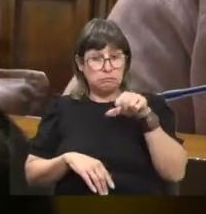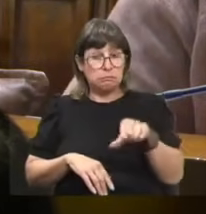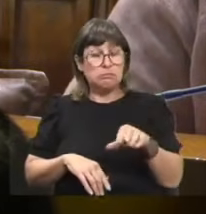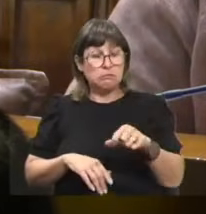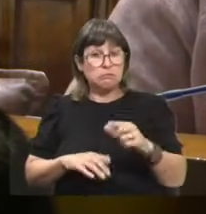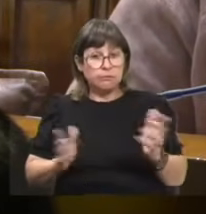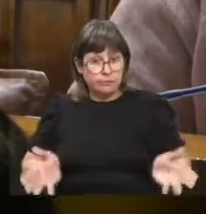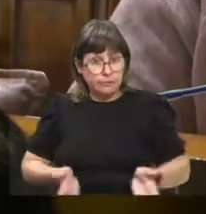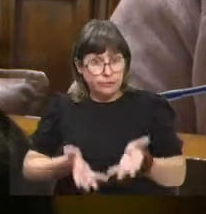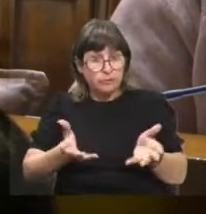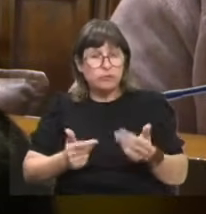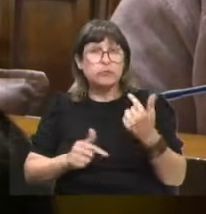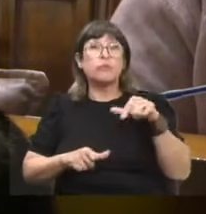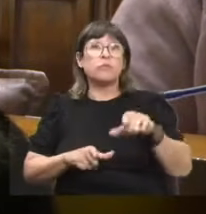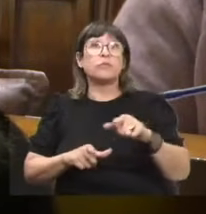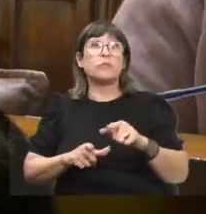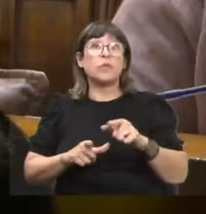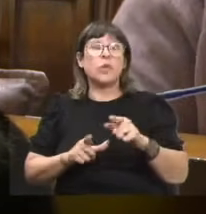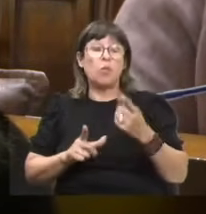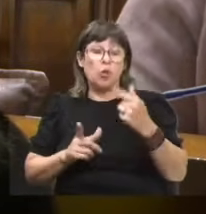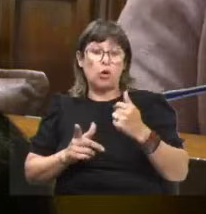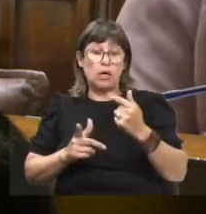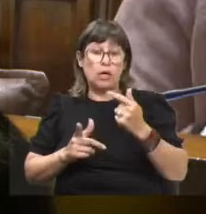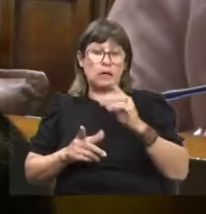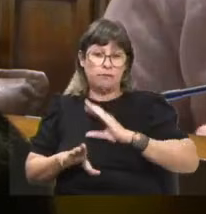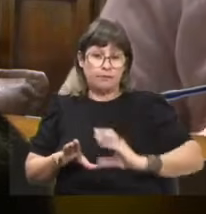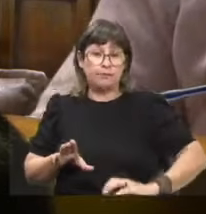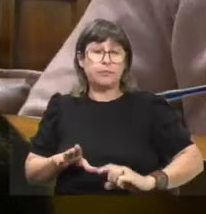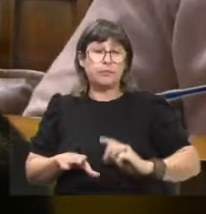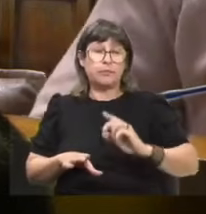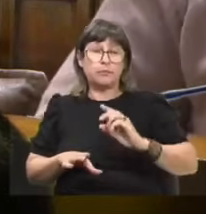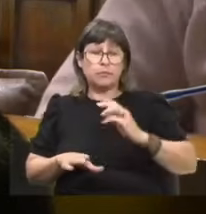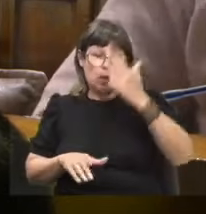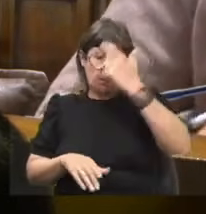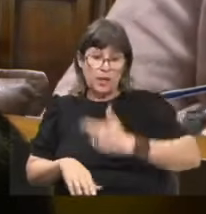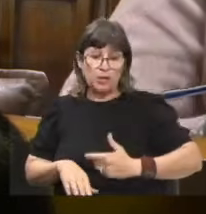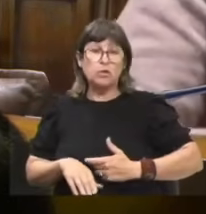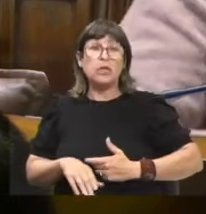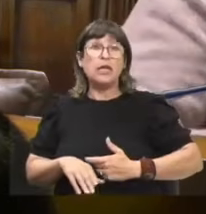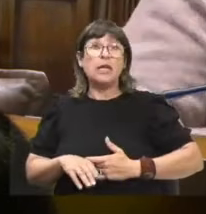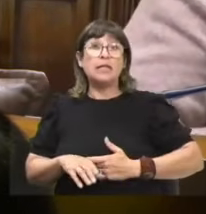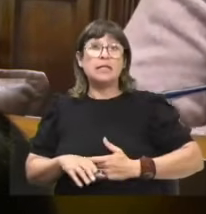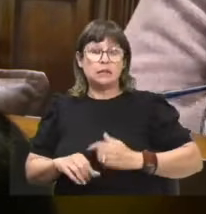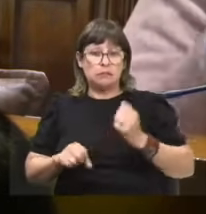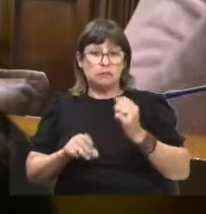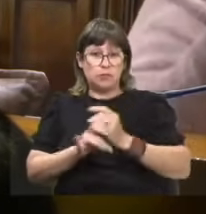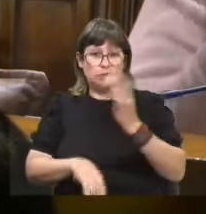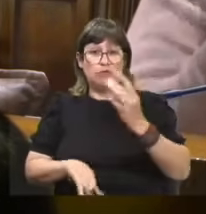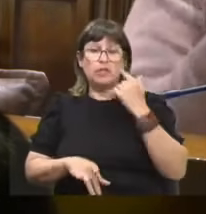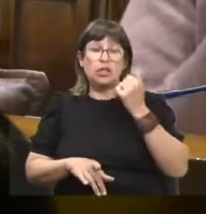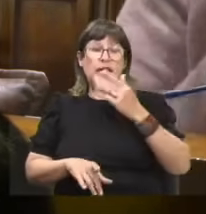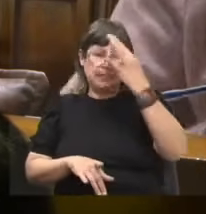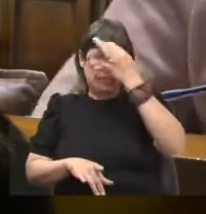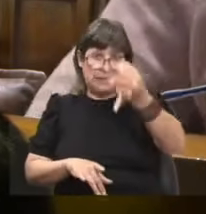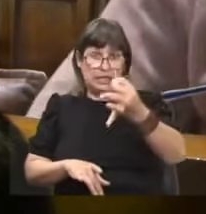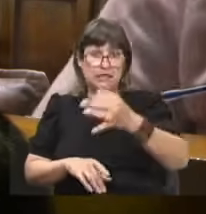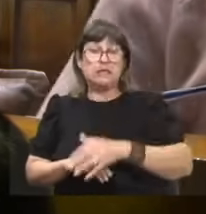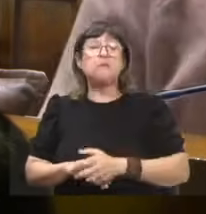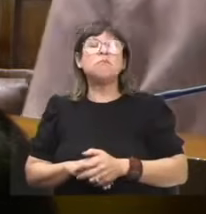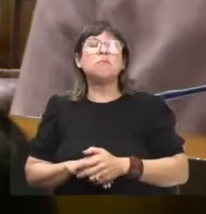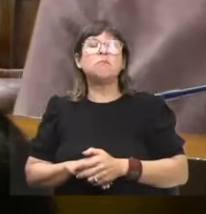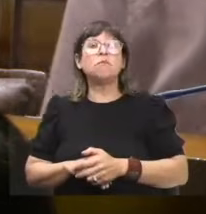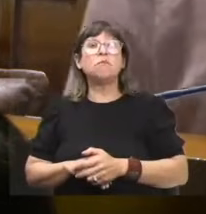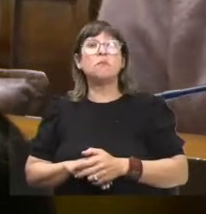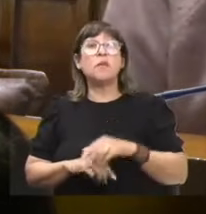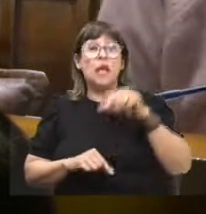motivada por sus condiciones personales, funcionales y técnicas.